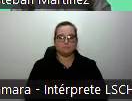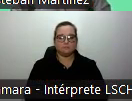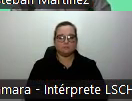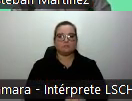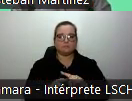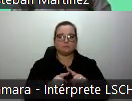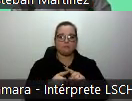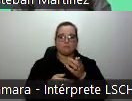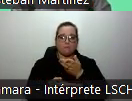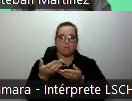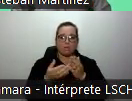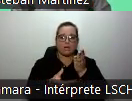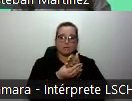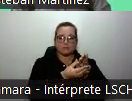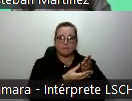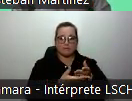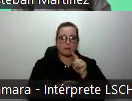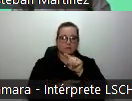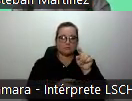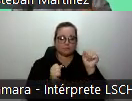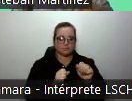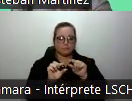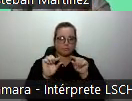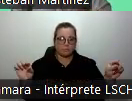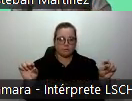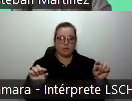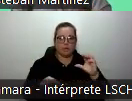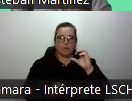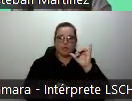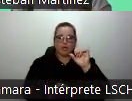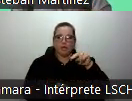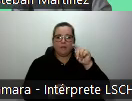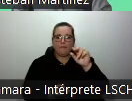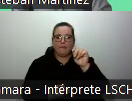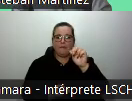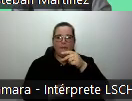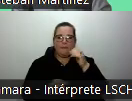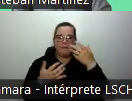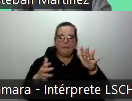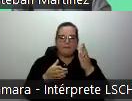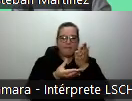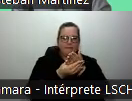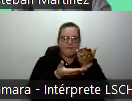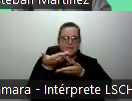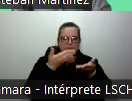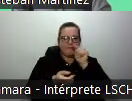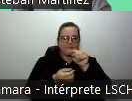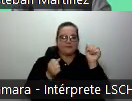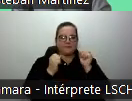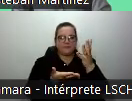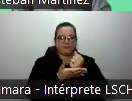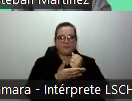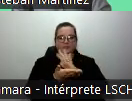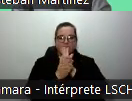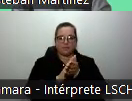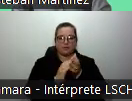compartir ciertas carpetas para que tengan ahí los links eh cyia acabe de compartir en el chat en una carpeta compartida donde pueden encontrar todo esto se pueden